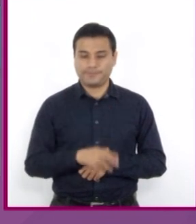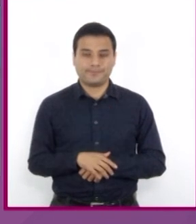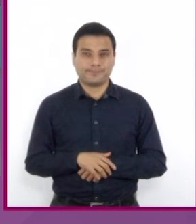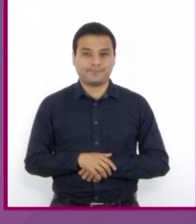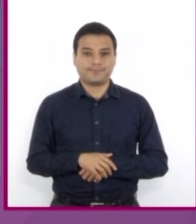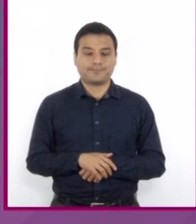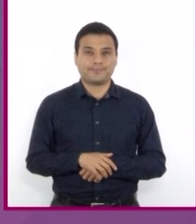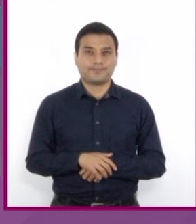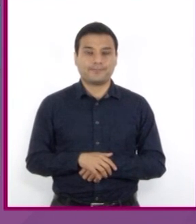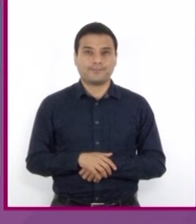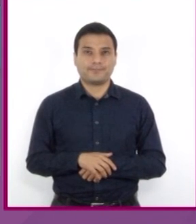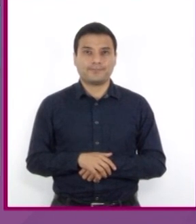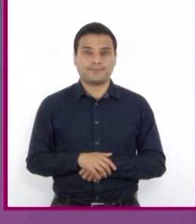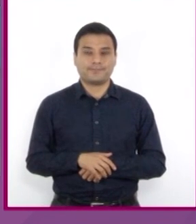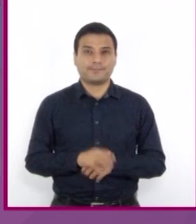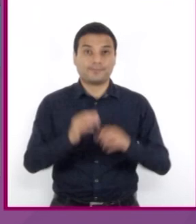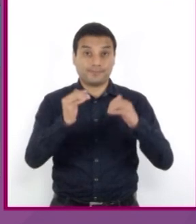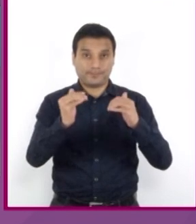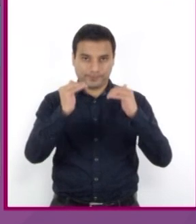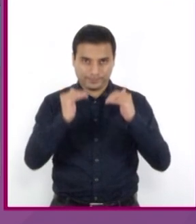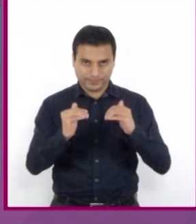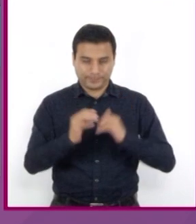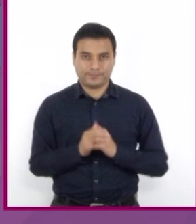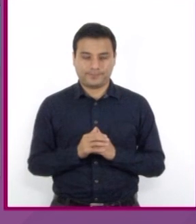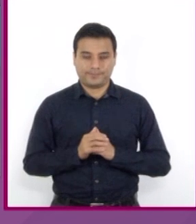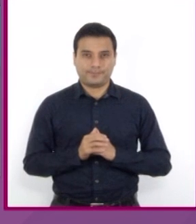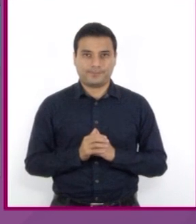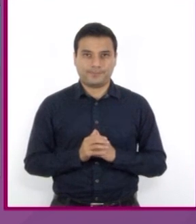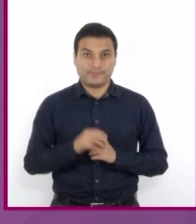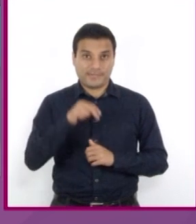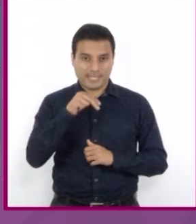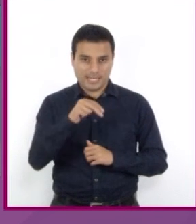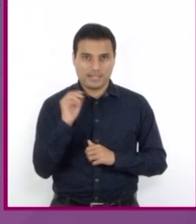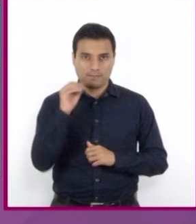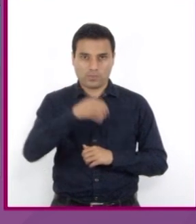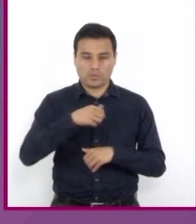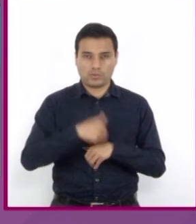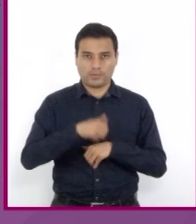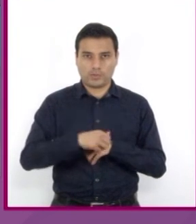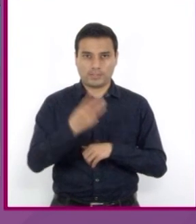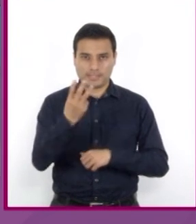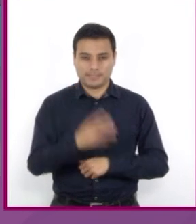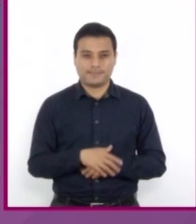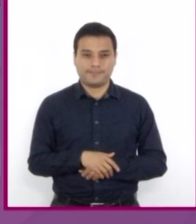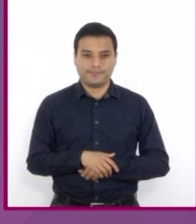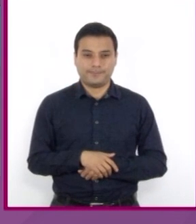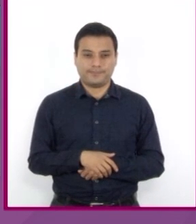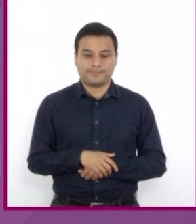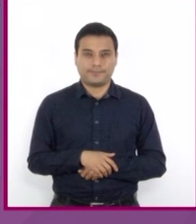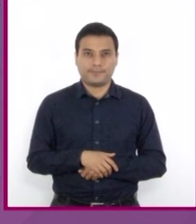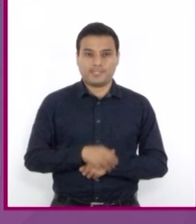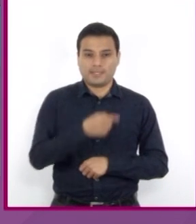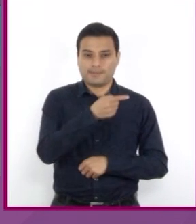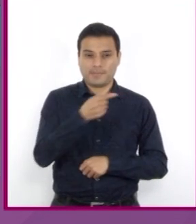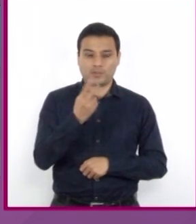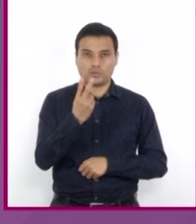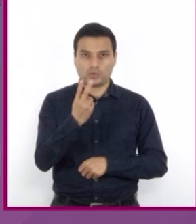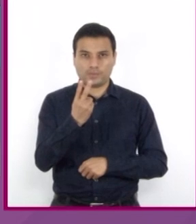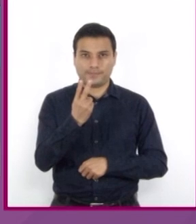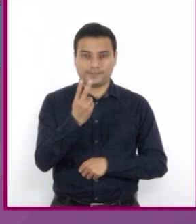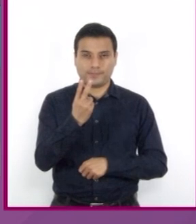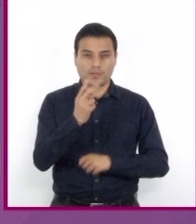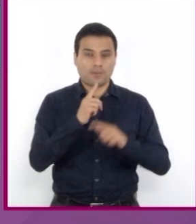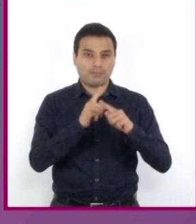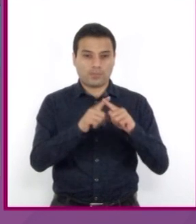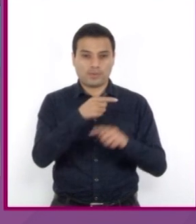32. Si el tercer valor del término n es igual a 3, tenemos 2 negativo